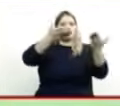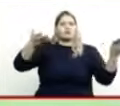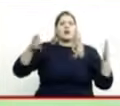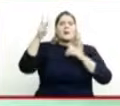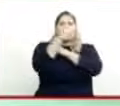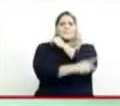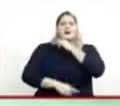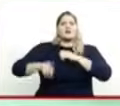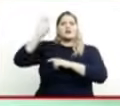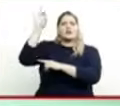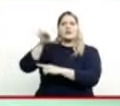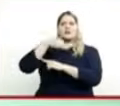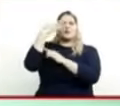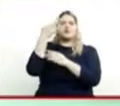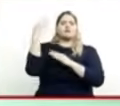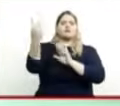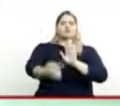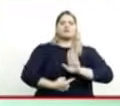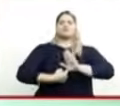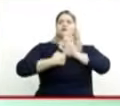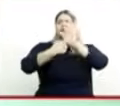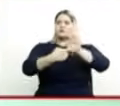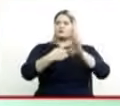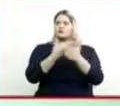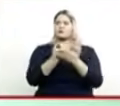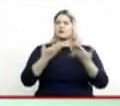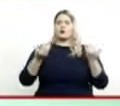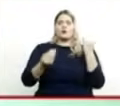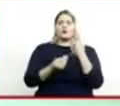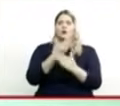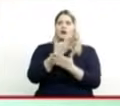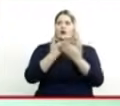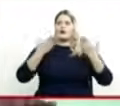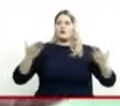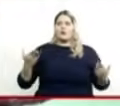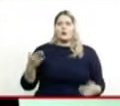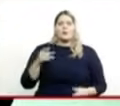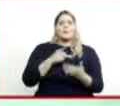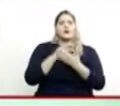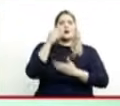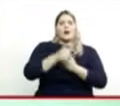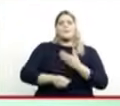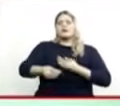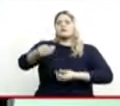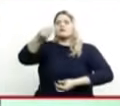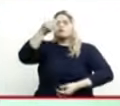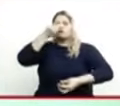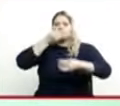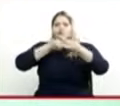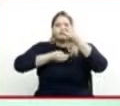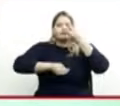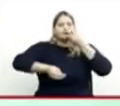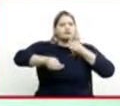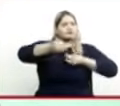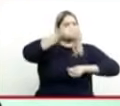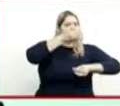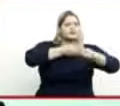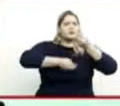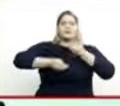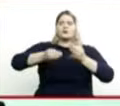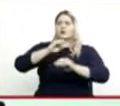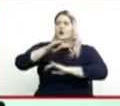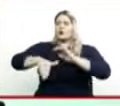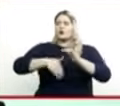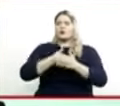con orgullo los resultados del programa Merienda Escolar, que nos permite llevar alimento nutritivo